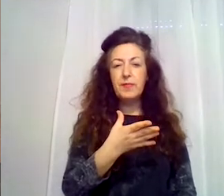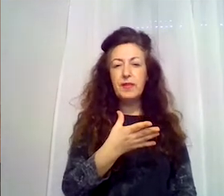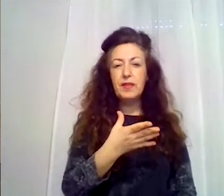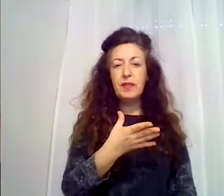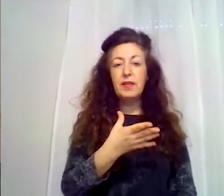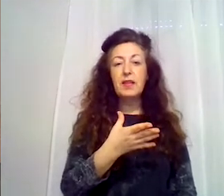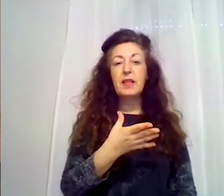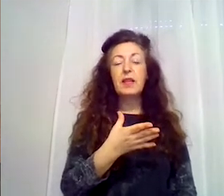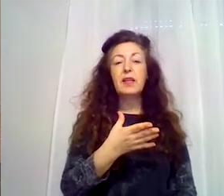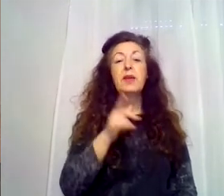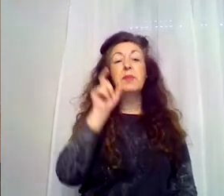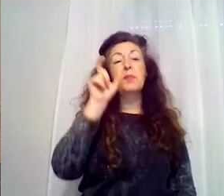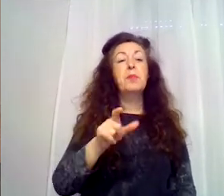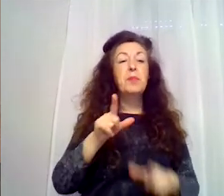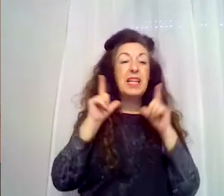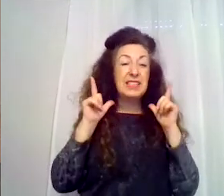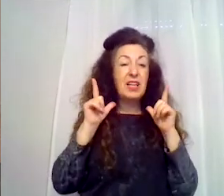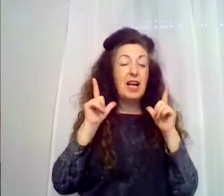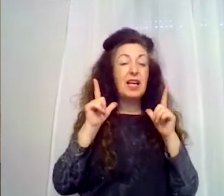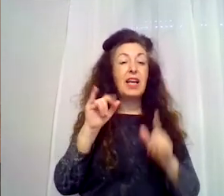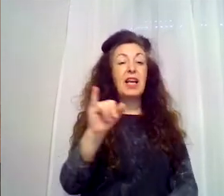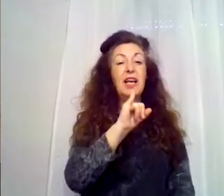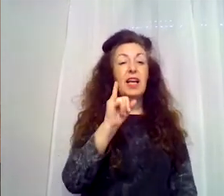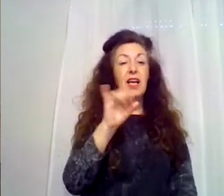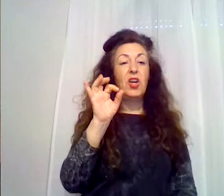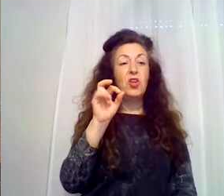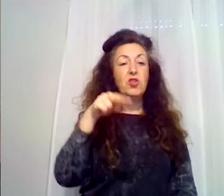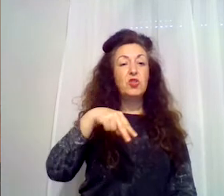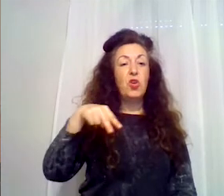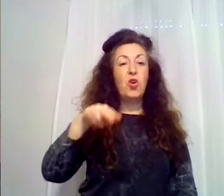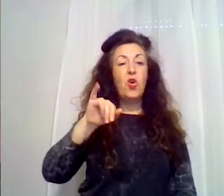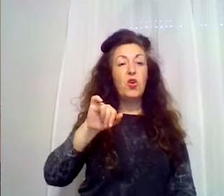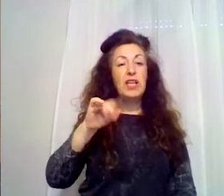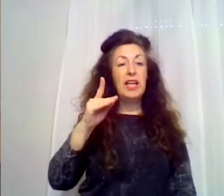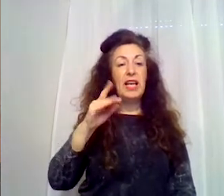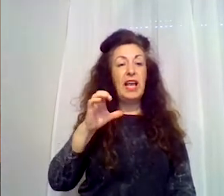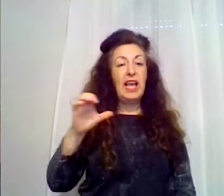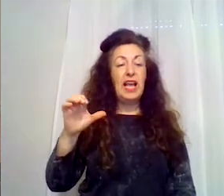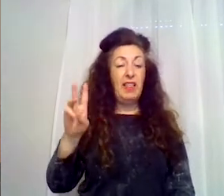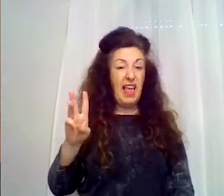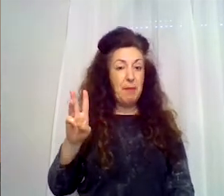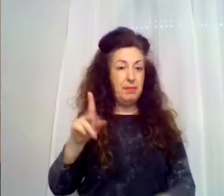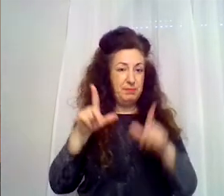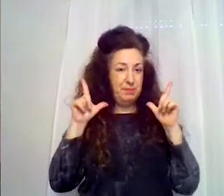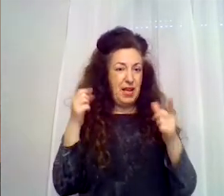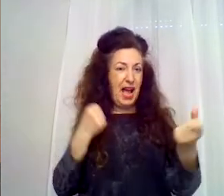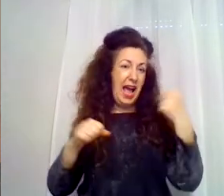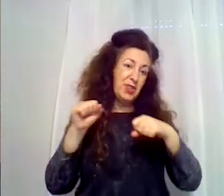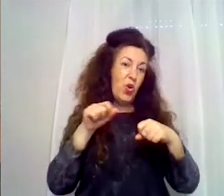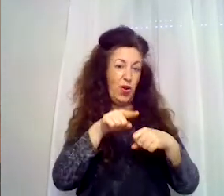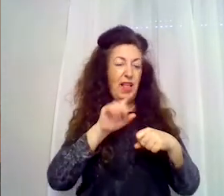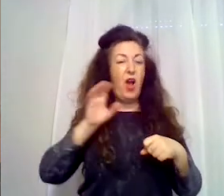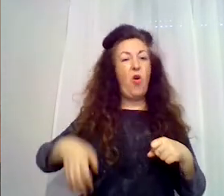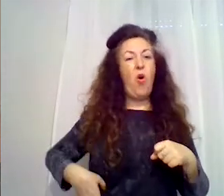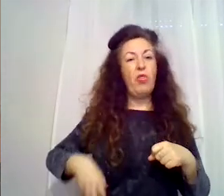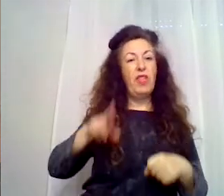libertinos, donde glosan y explican la figura y el pensamiento de Epicuro. A través de las